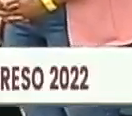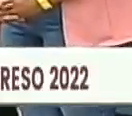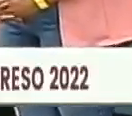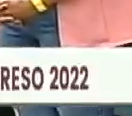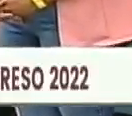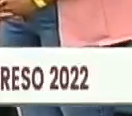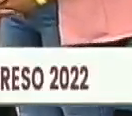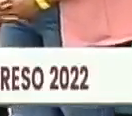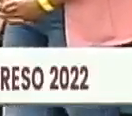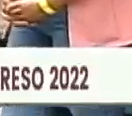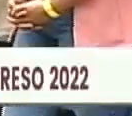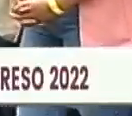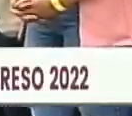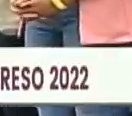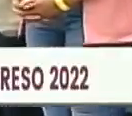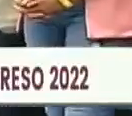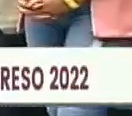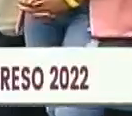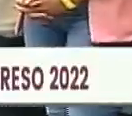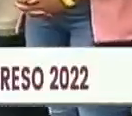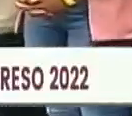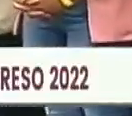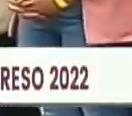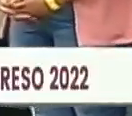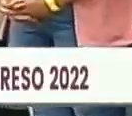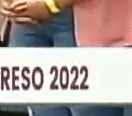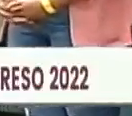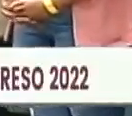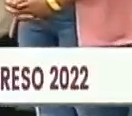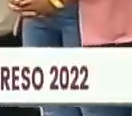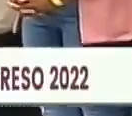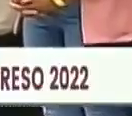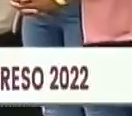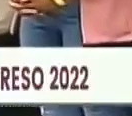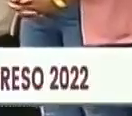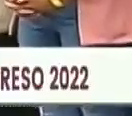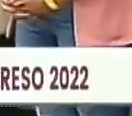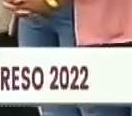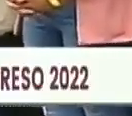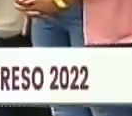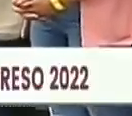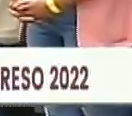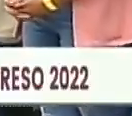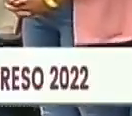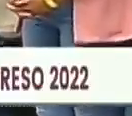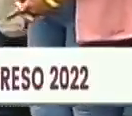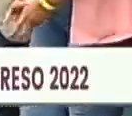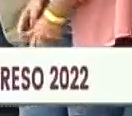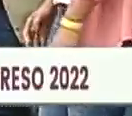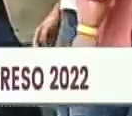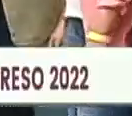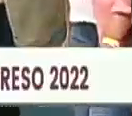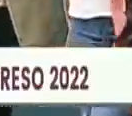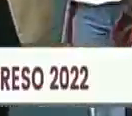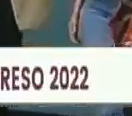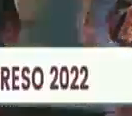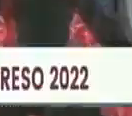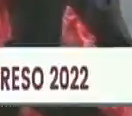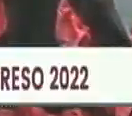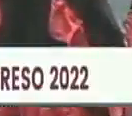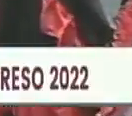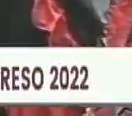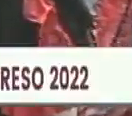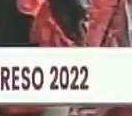de la Misión Sucre, licenciada Sandra Oblita, bueno, todo el conjunto de educación del Gobierno